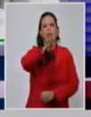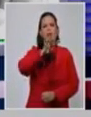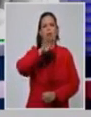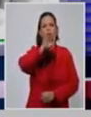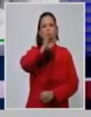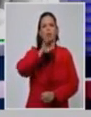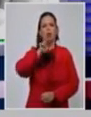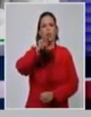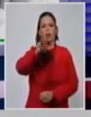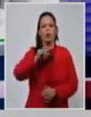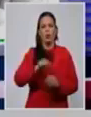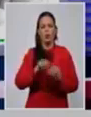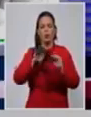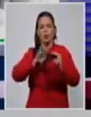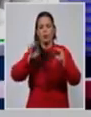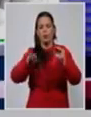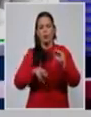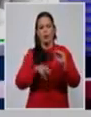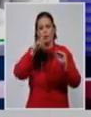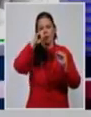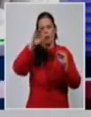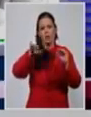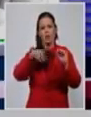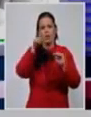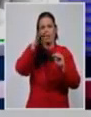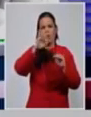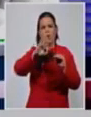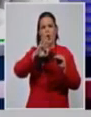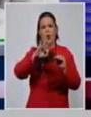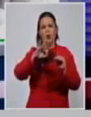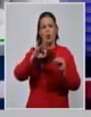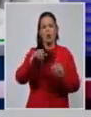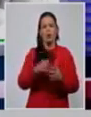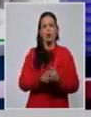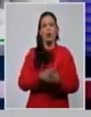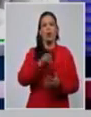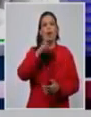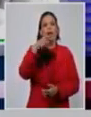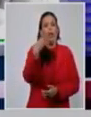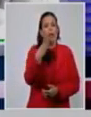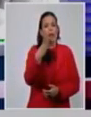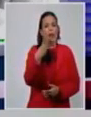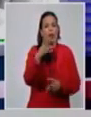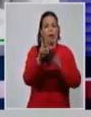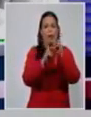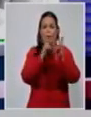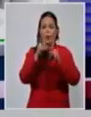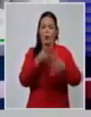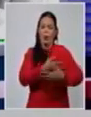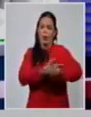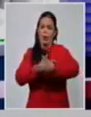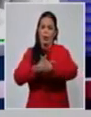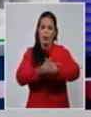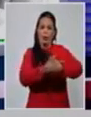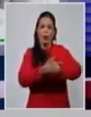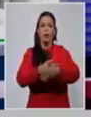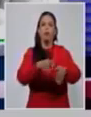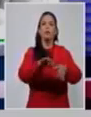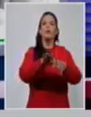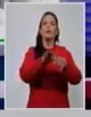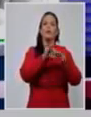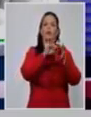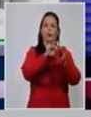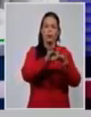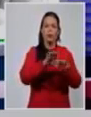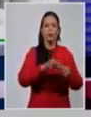382 menores activos, 3 lactantes notificados de grave con una evolución clínica estable. En estos